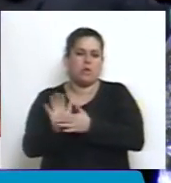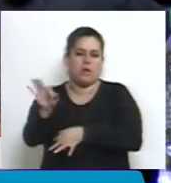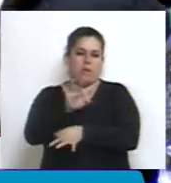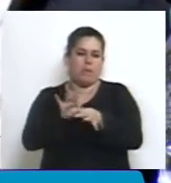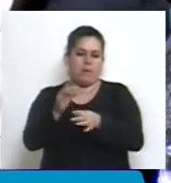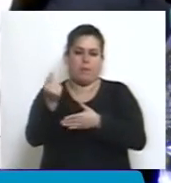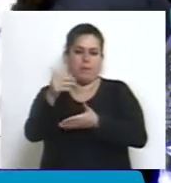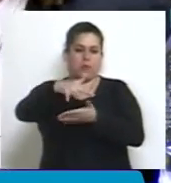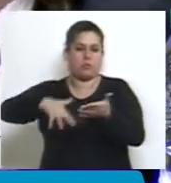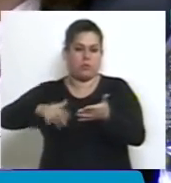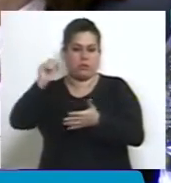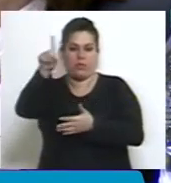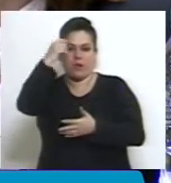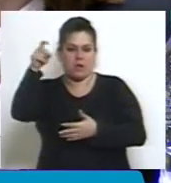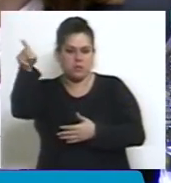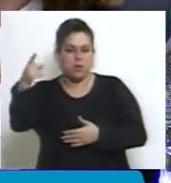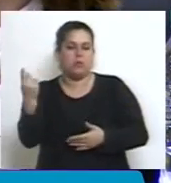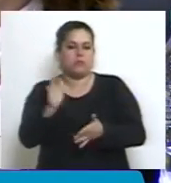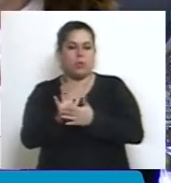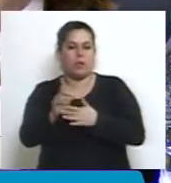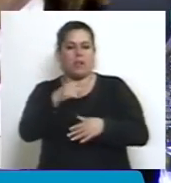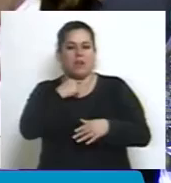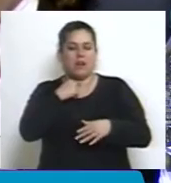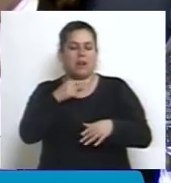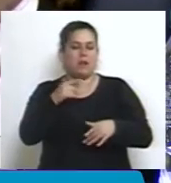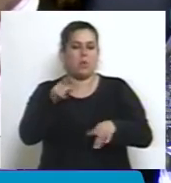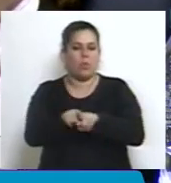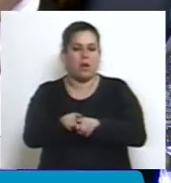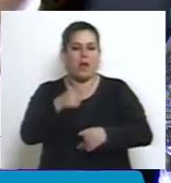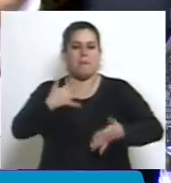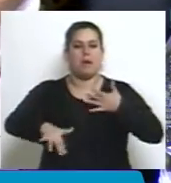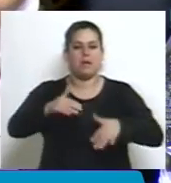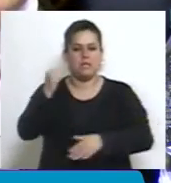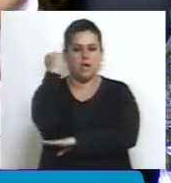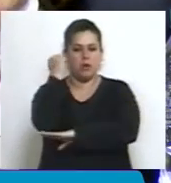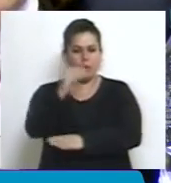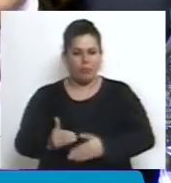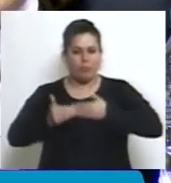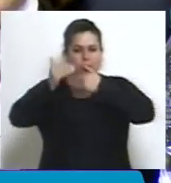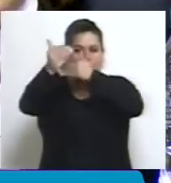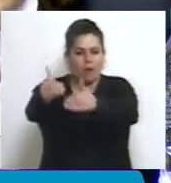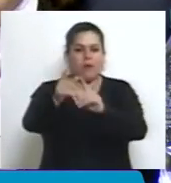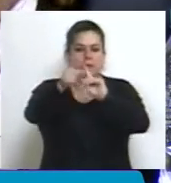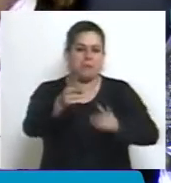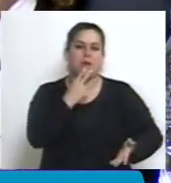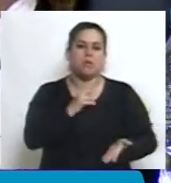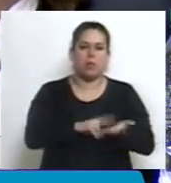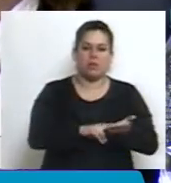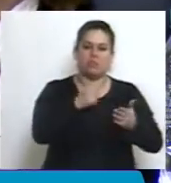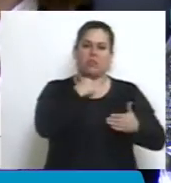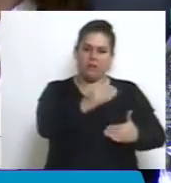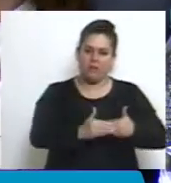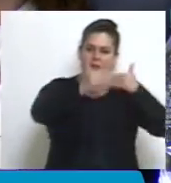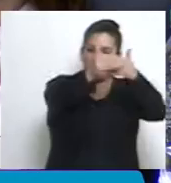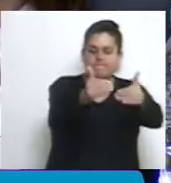Nación, la prórroga de la Ley de Emergencia Económica y la prórroga de los impuestos. Y lo